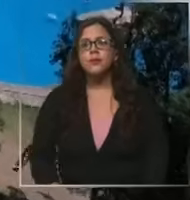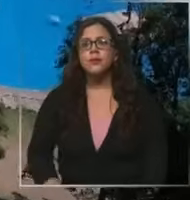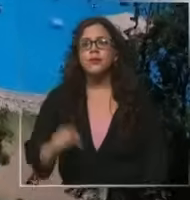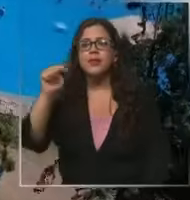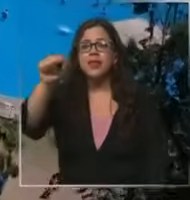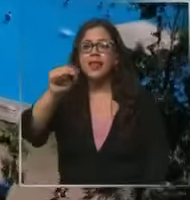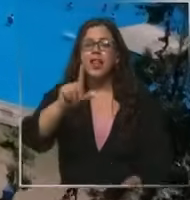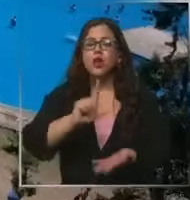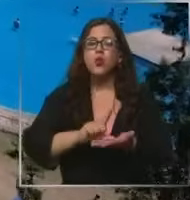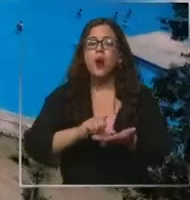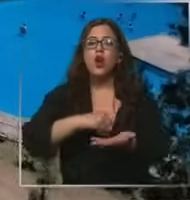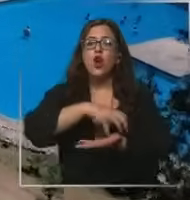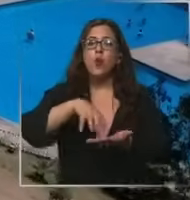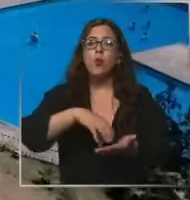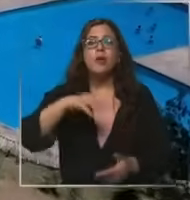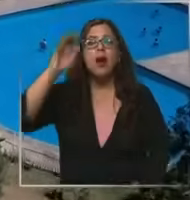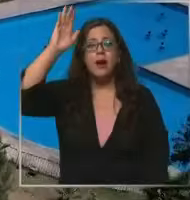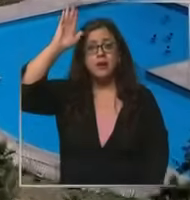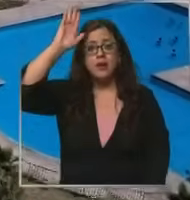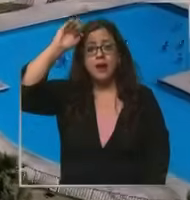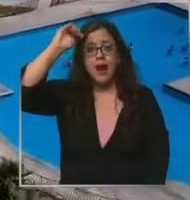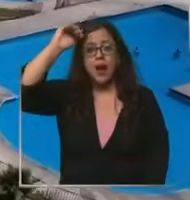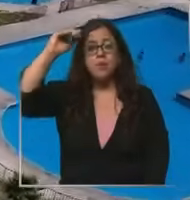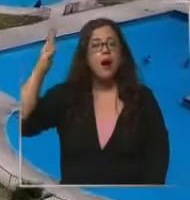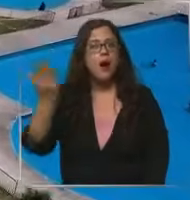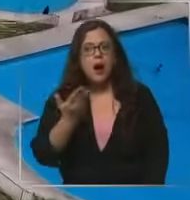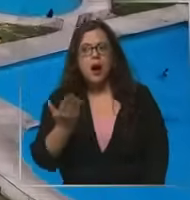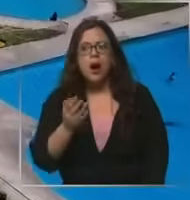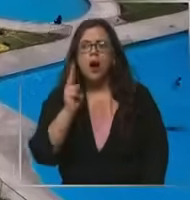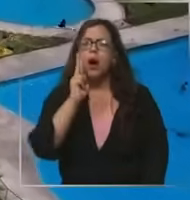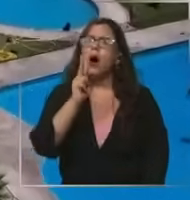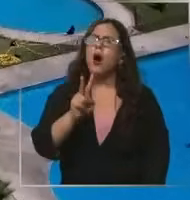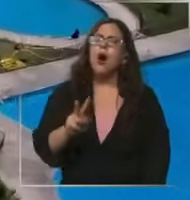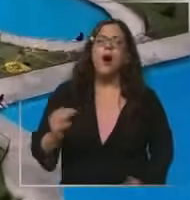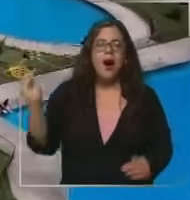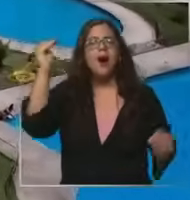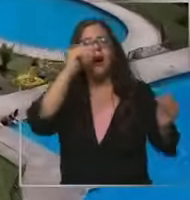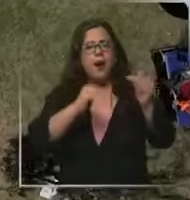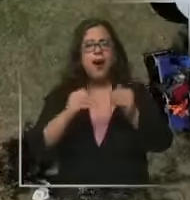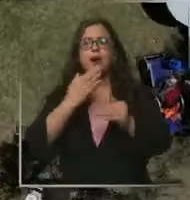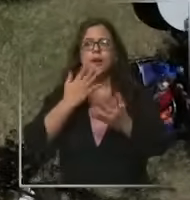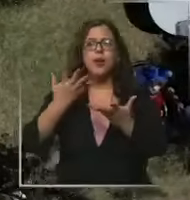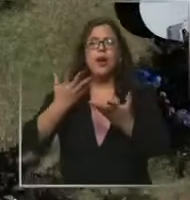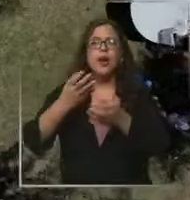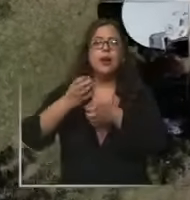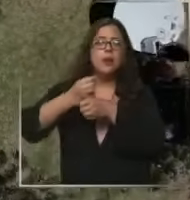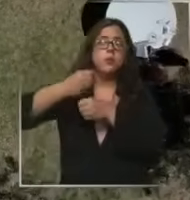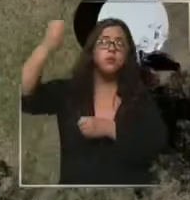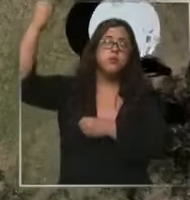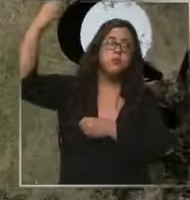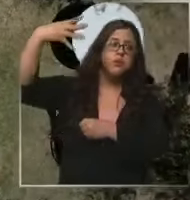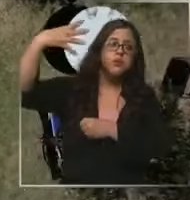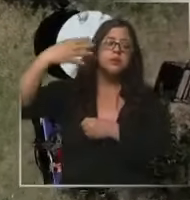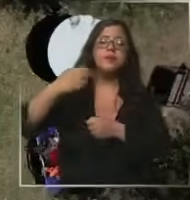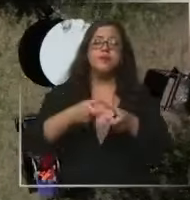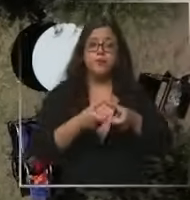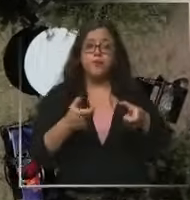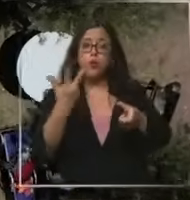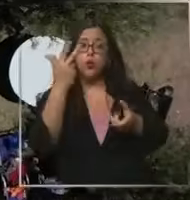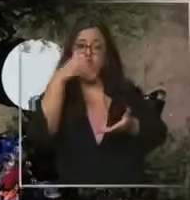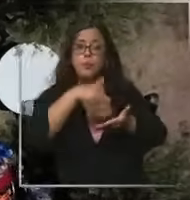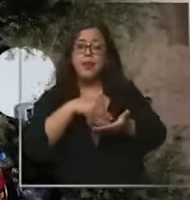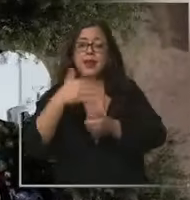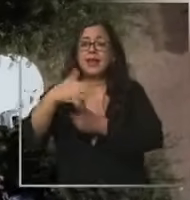Este parque, ubicado en la comuna de Lampa, parece una verdadera playa, hasta con quitasoles. La entrada cuesta 8.000 pesos